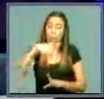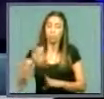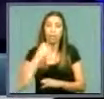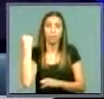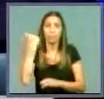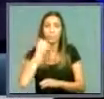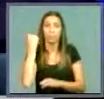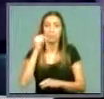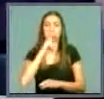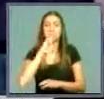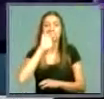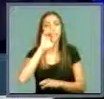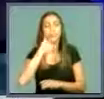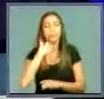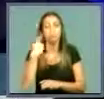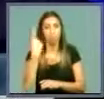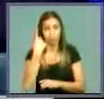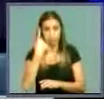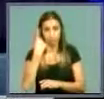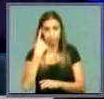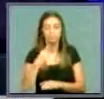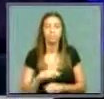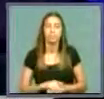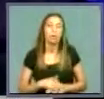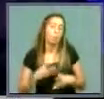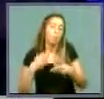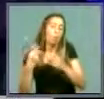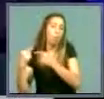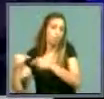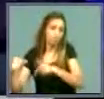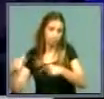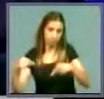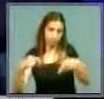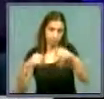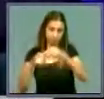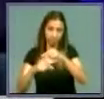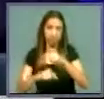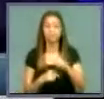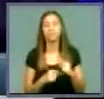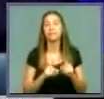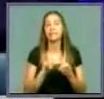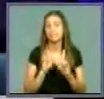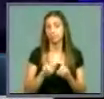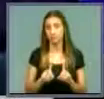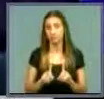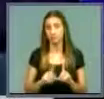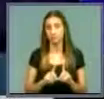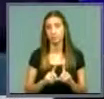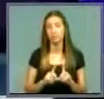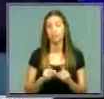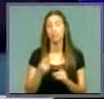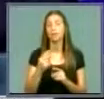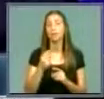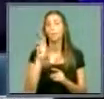mujer y que San Luis ha sido pionera en esto. Y así, bueno, muchos otros más, en donde además de darle la